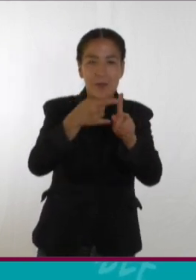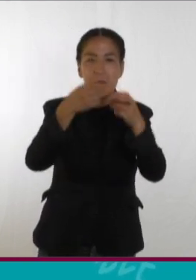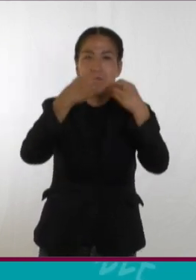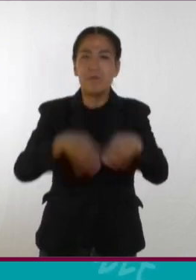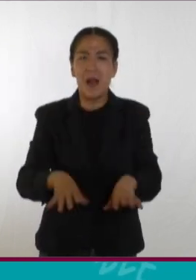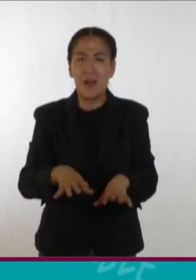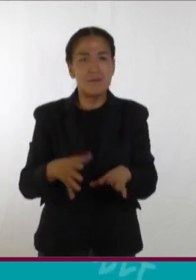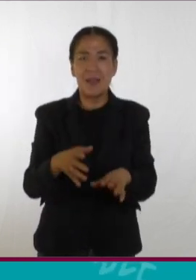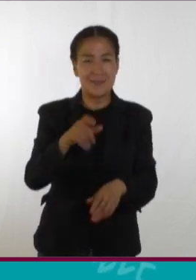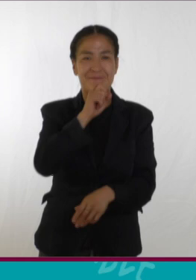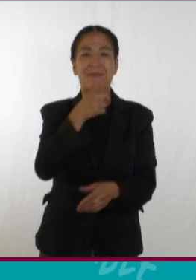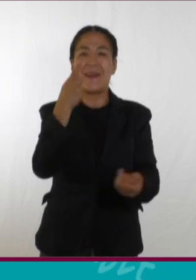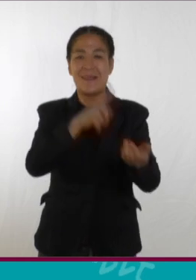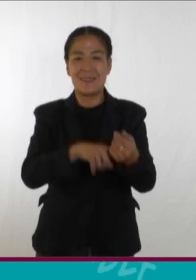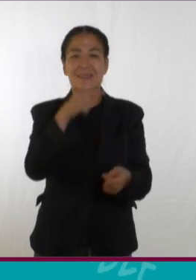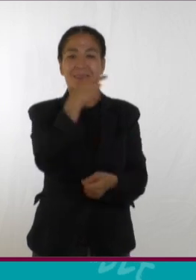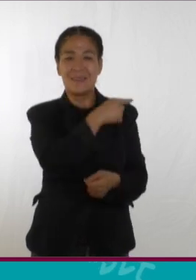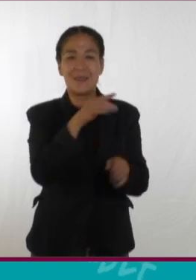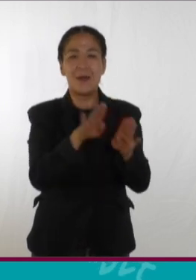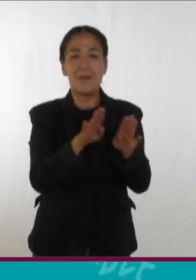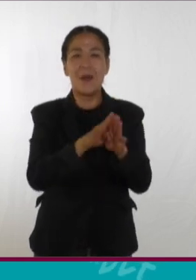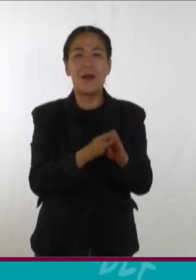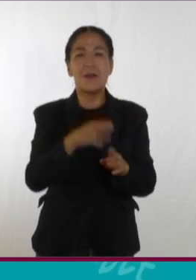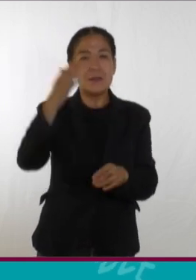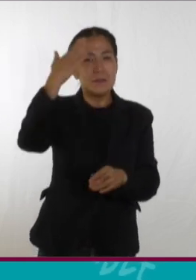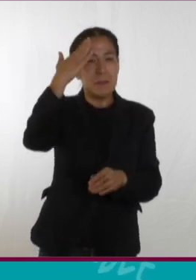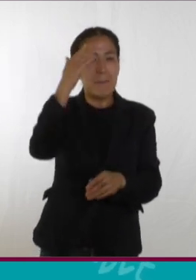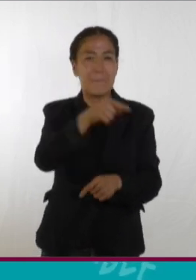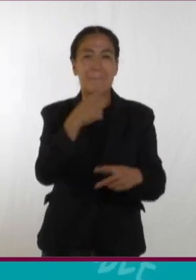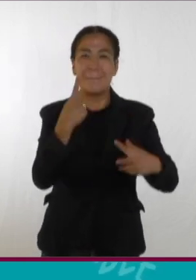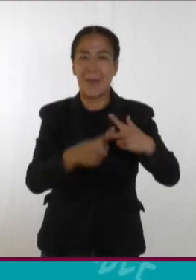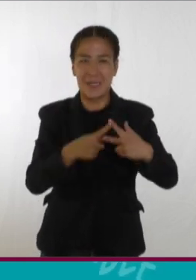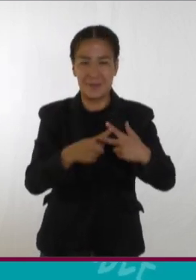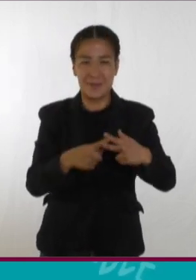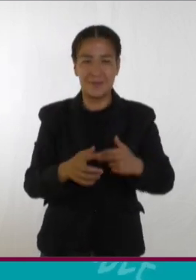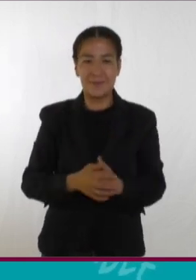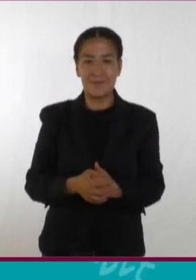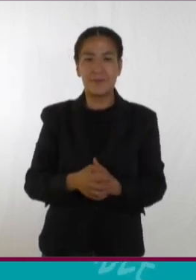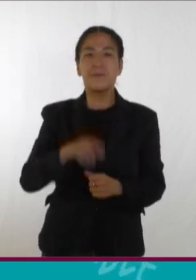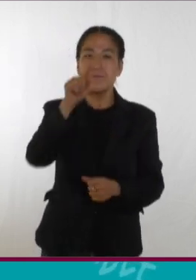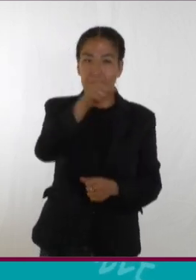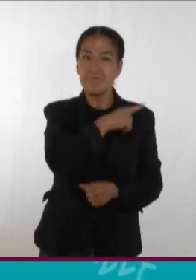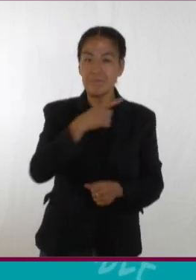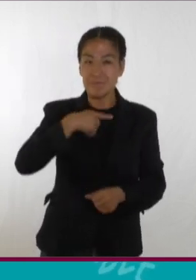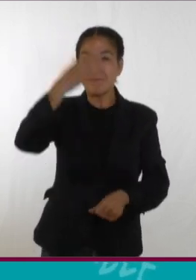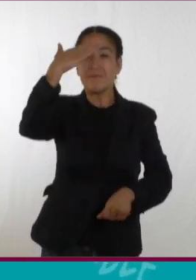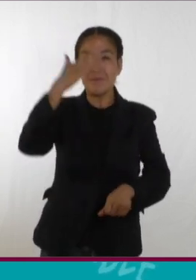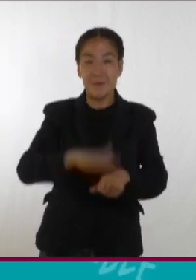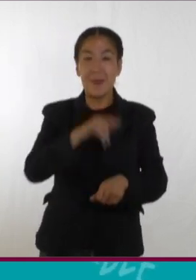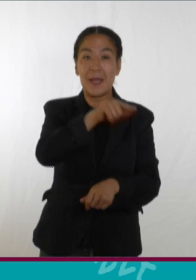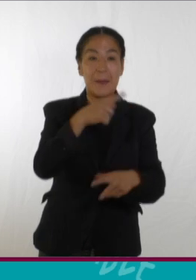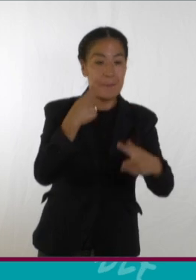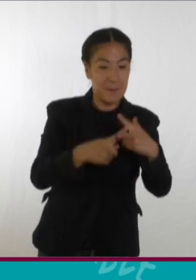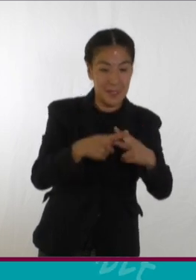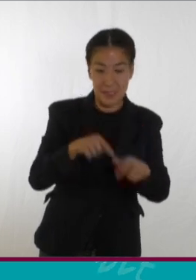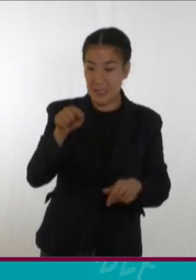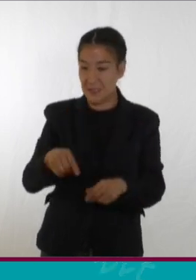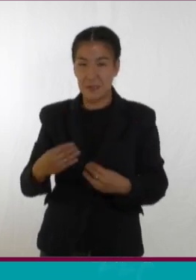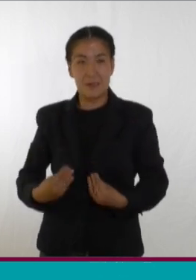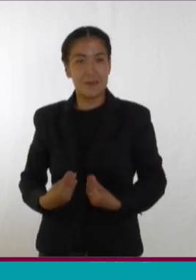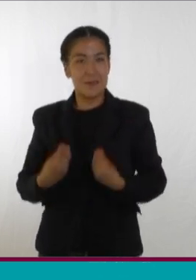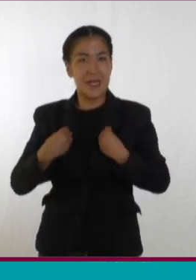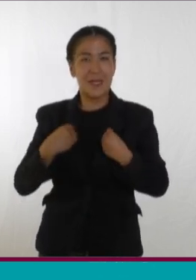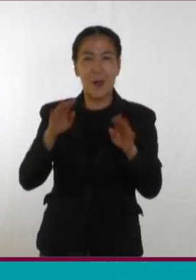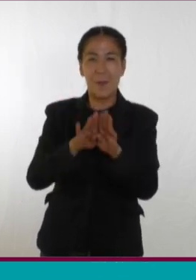truco del cuadrado perdido se ha desvanecido a través de la aplicación de los principios matemáticos. Recuerda, en